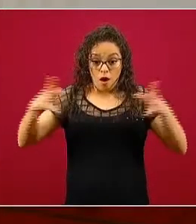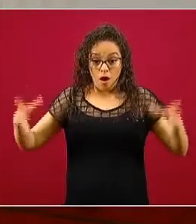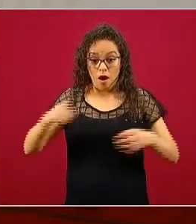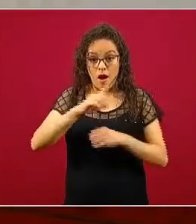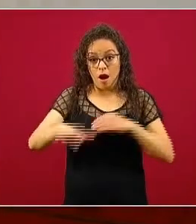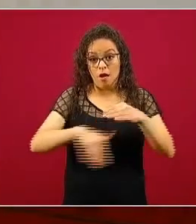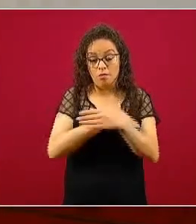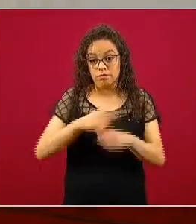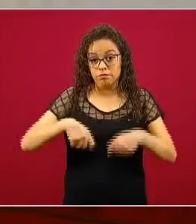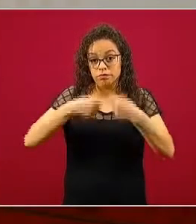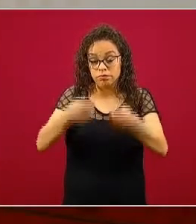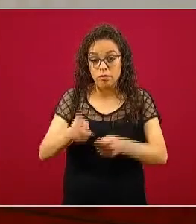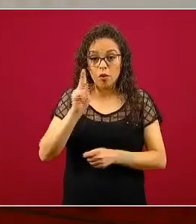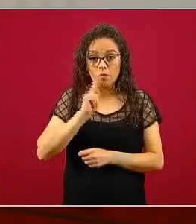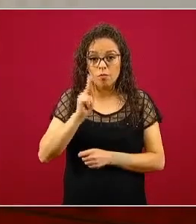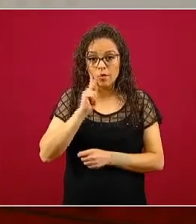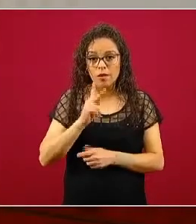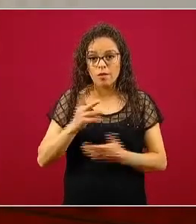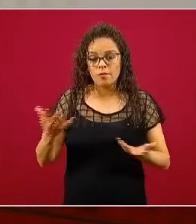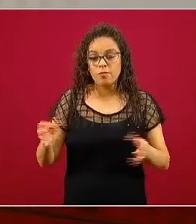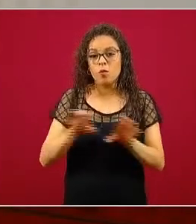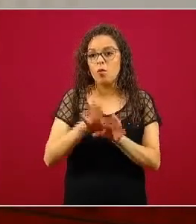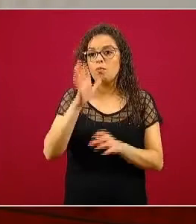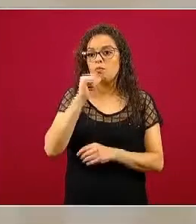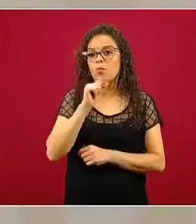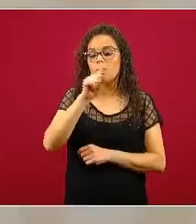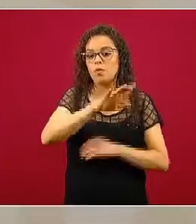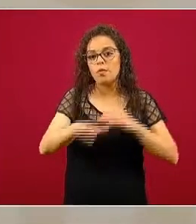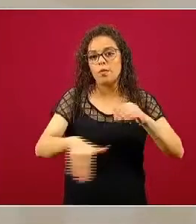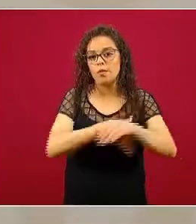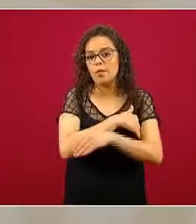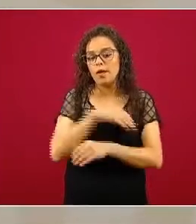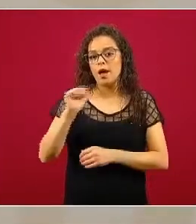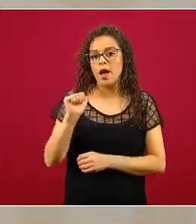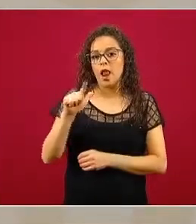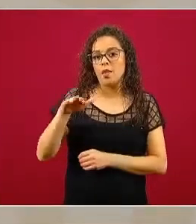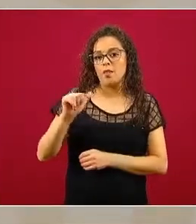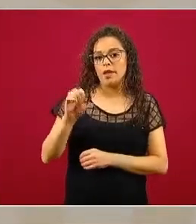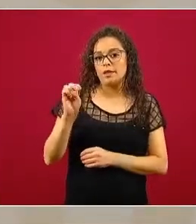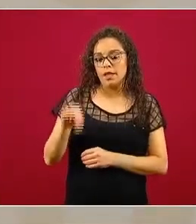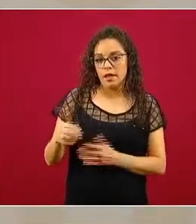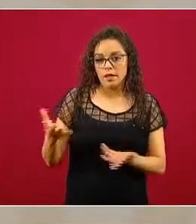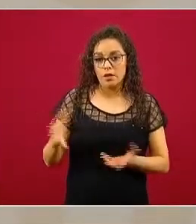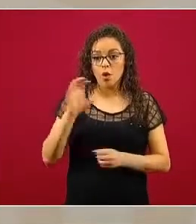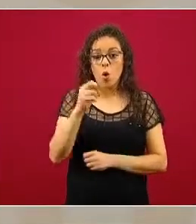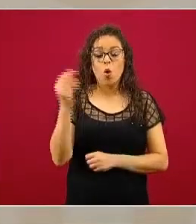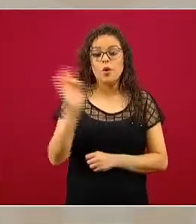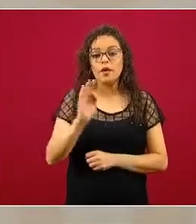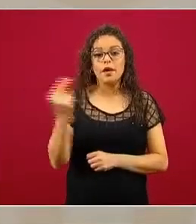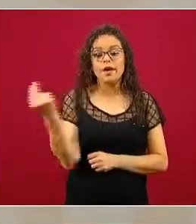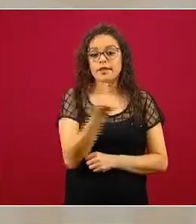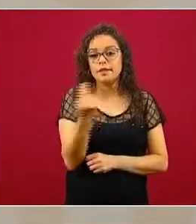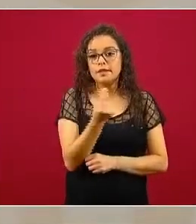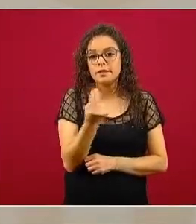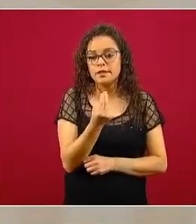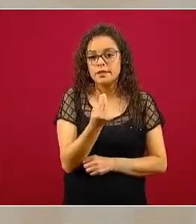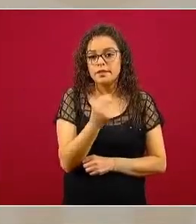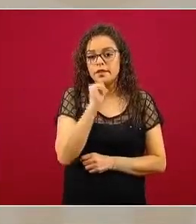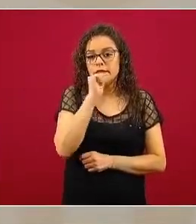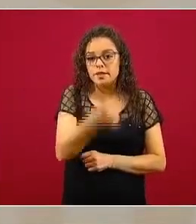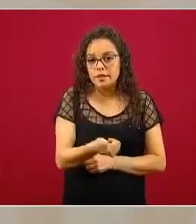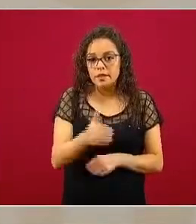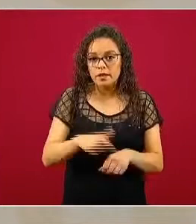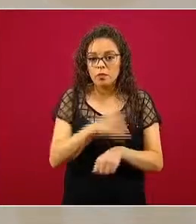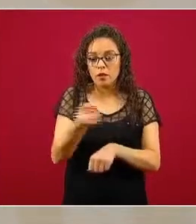que excedan su capacidad de almacenamiento, o que no es necesario que las tengan almacenadas porque el procesamiento o la capacidad